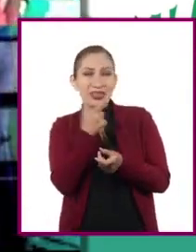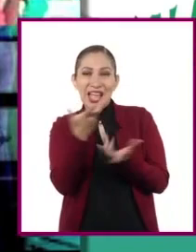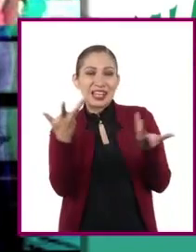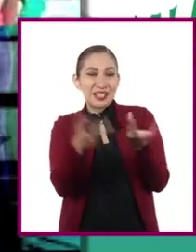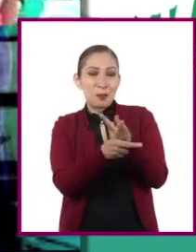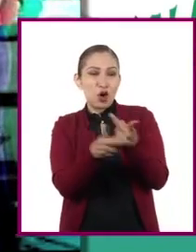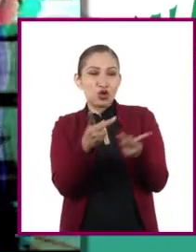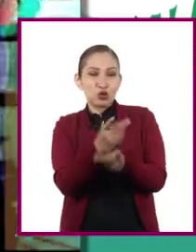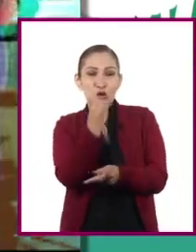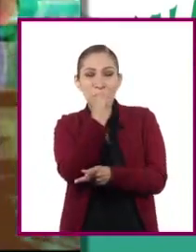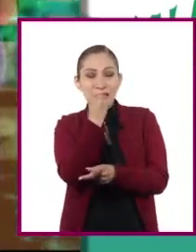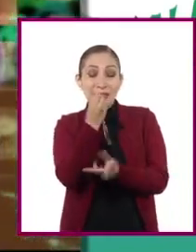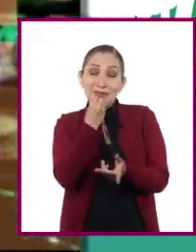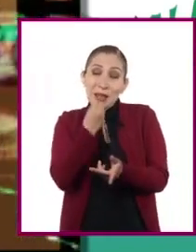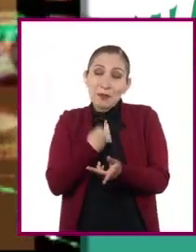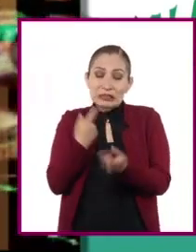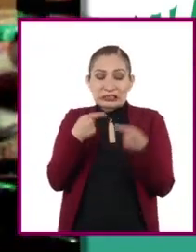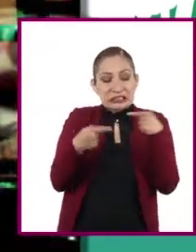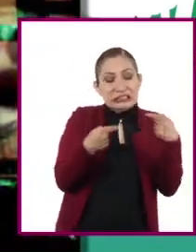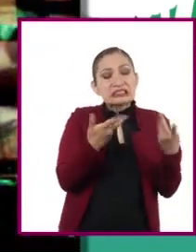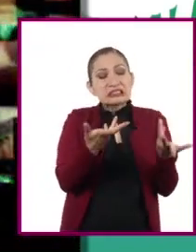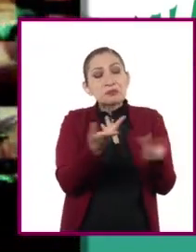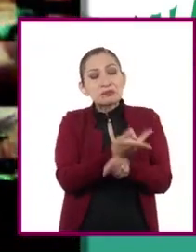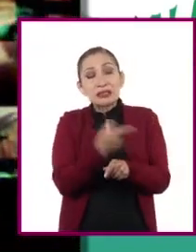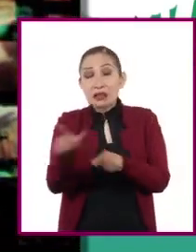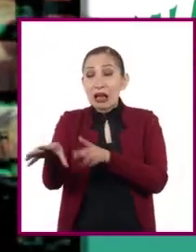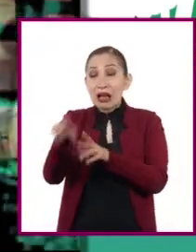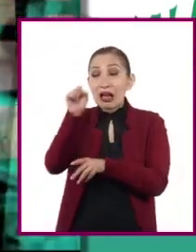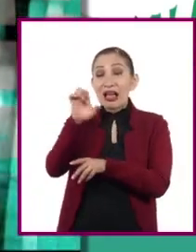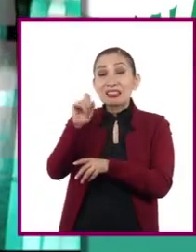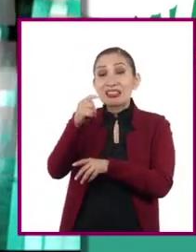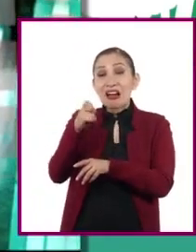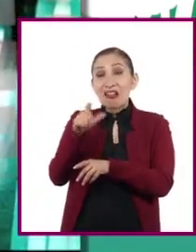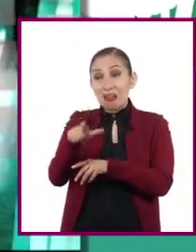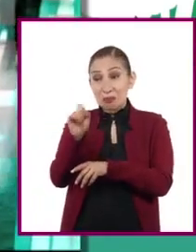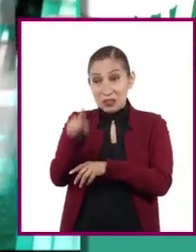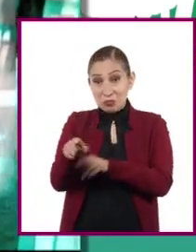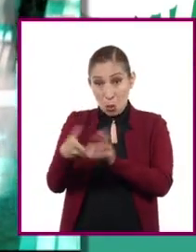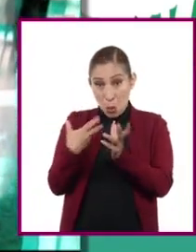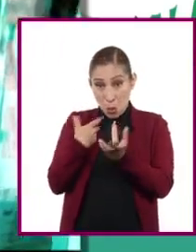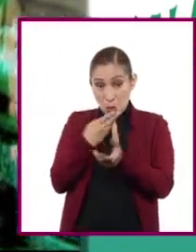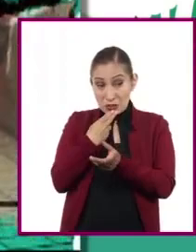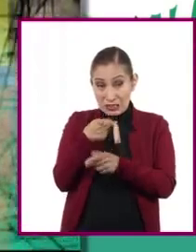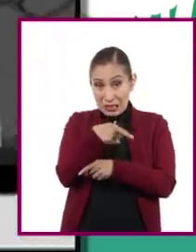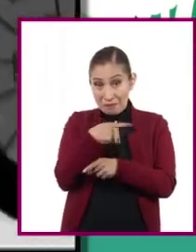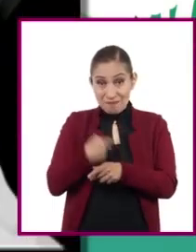en la producción de alimentos, existe polémica acerca de la obtención de etanol a partir de ellos.